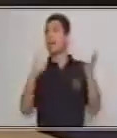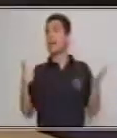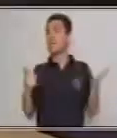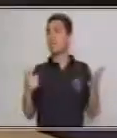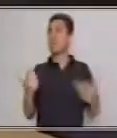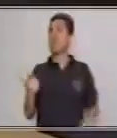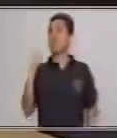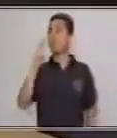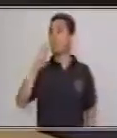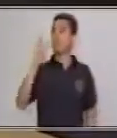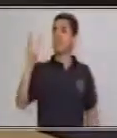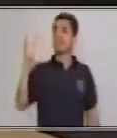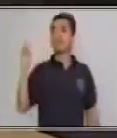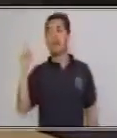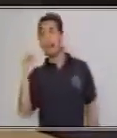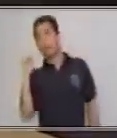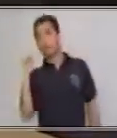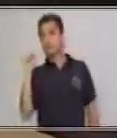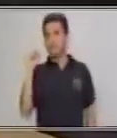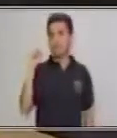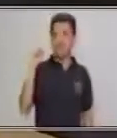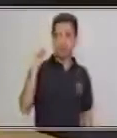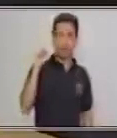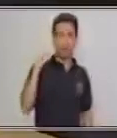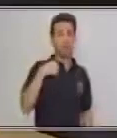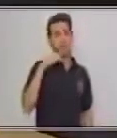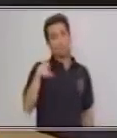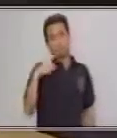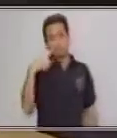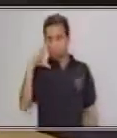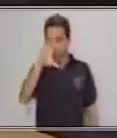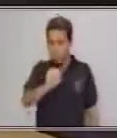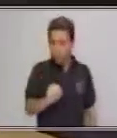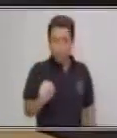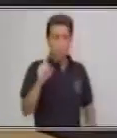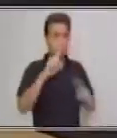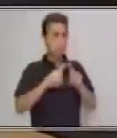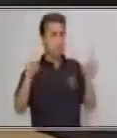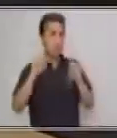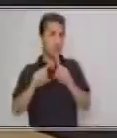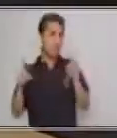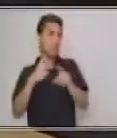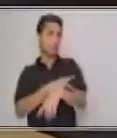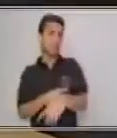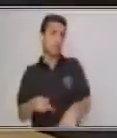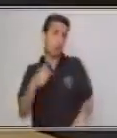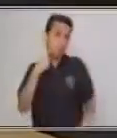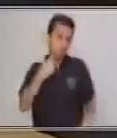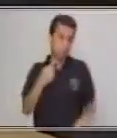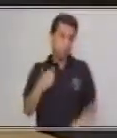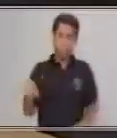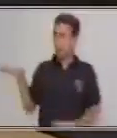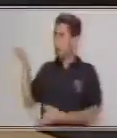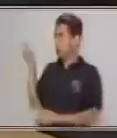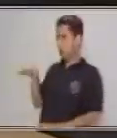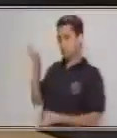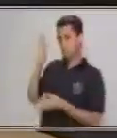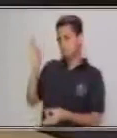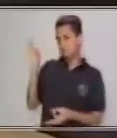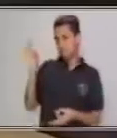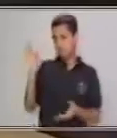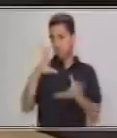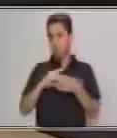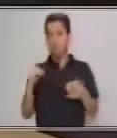abril. Podemos encontrar historias de muchas cosas, podemos encontrar cuentos fantásticos